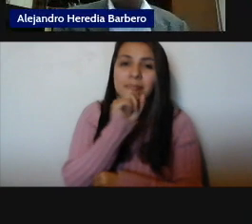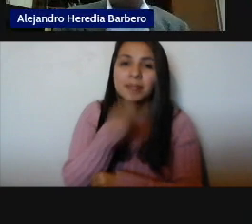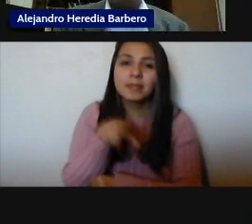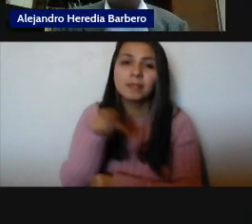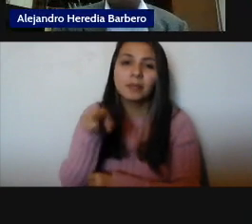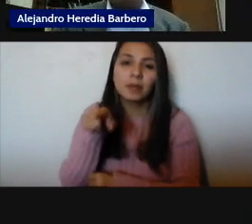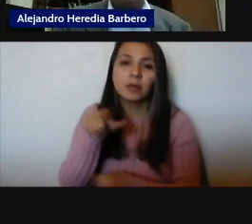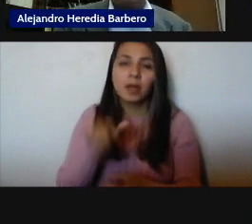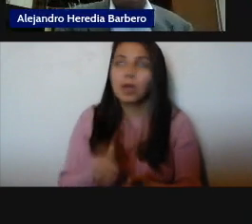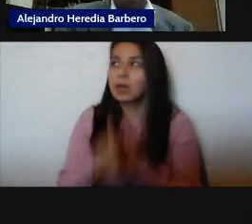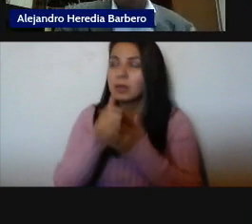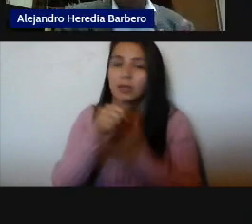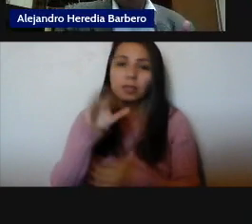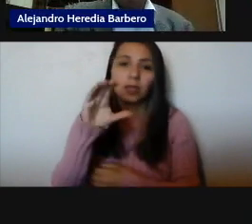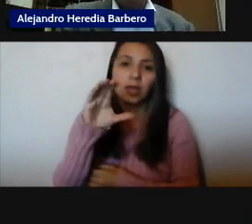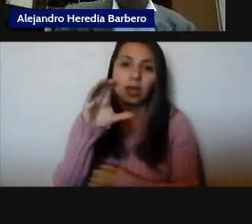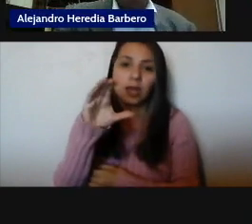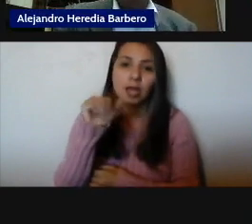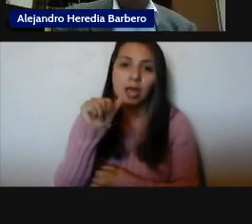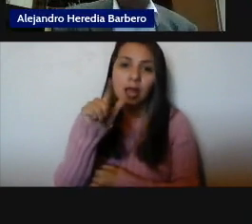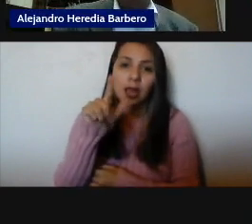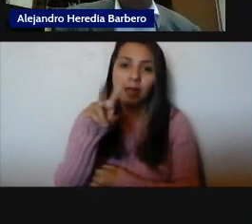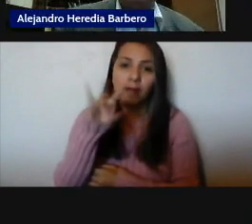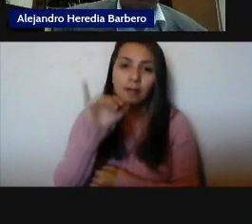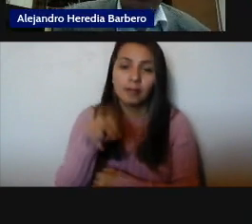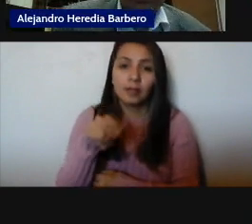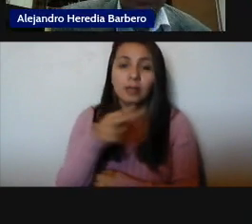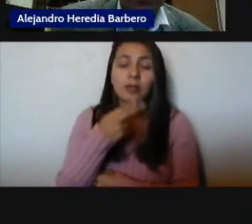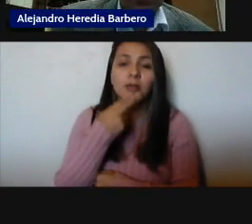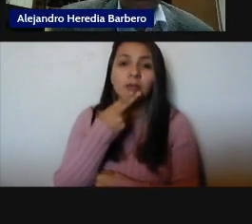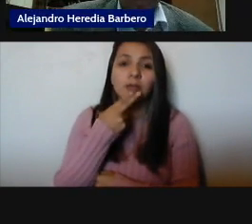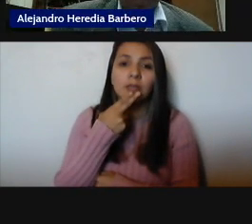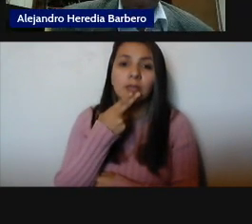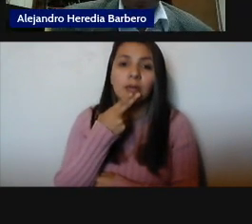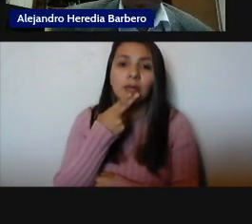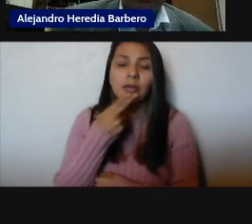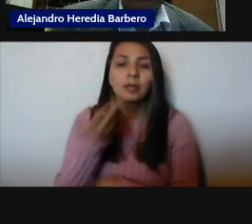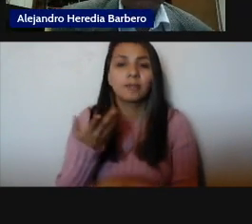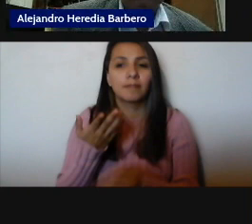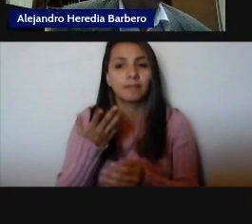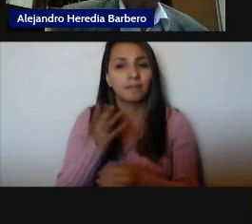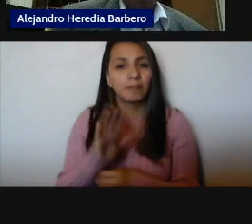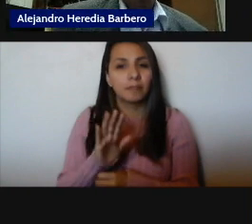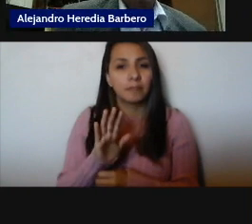se dio justamente con la sugerencia de Calvin en utilizar la radiación ionizante